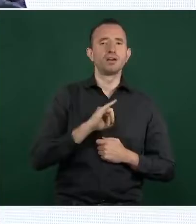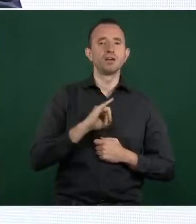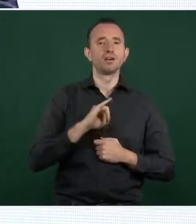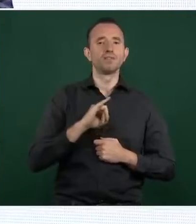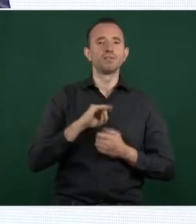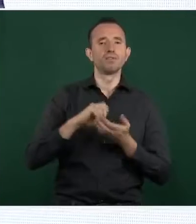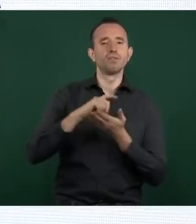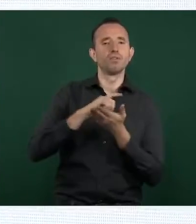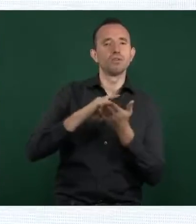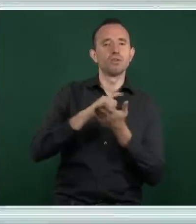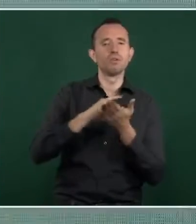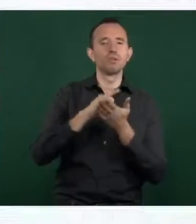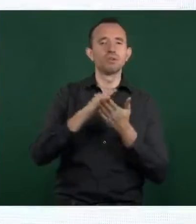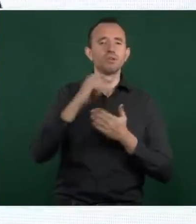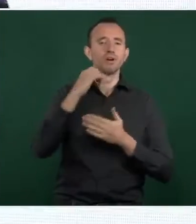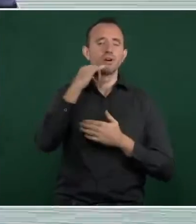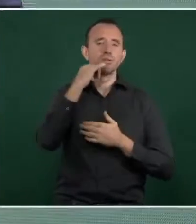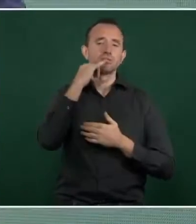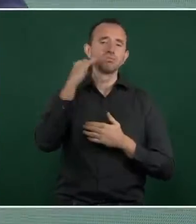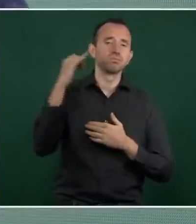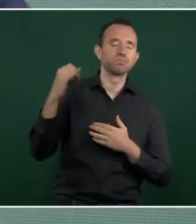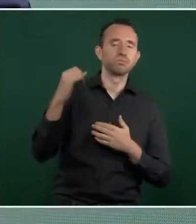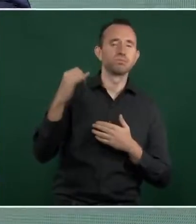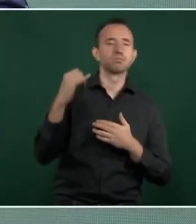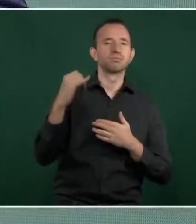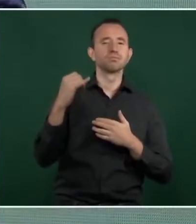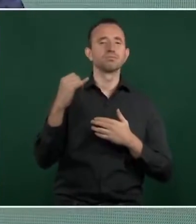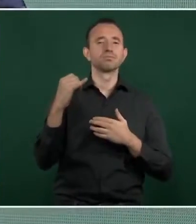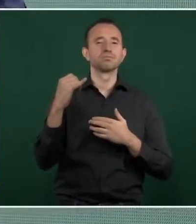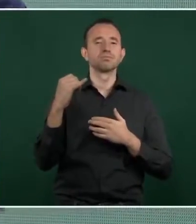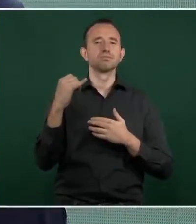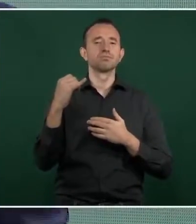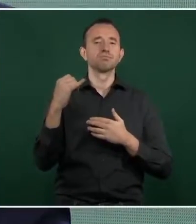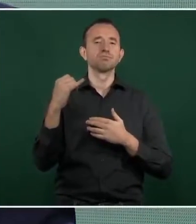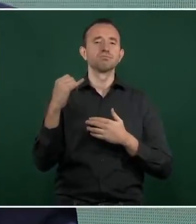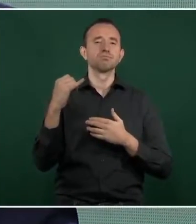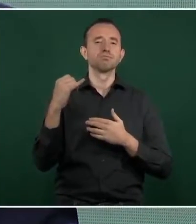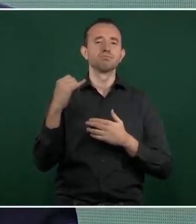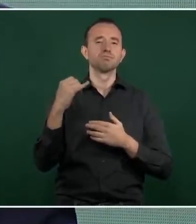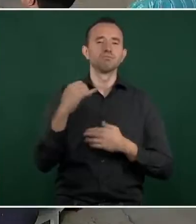general o le habla al mismo presidente.